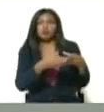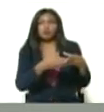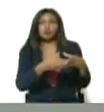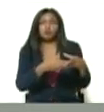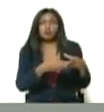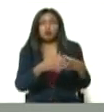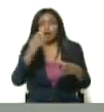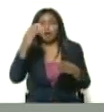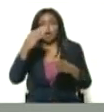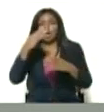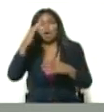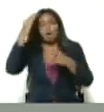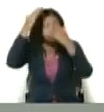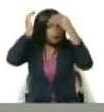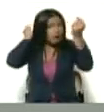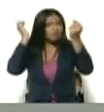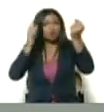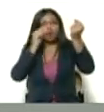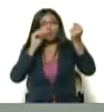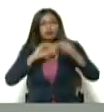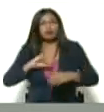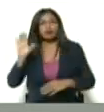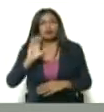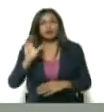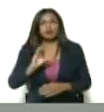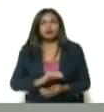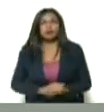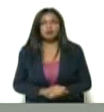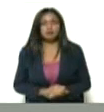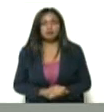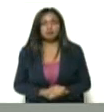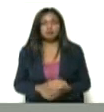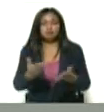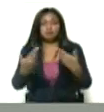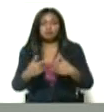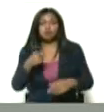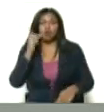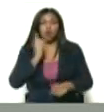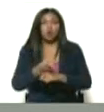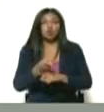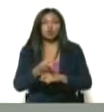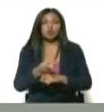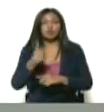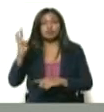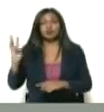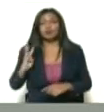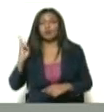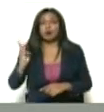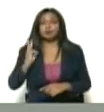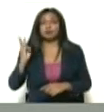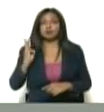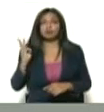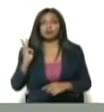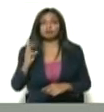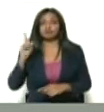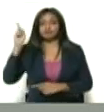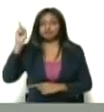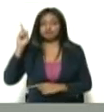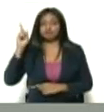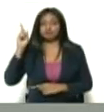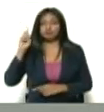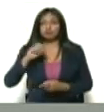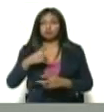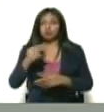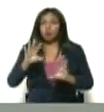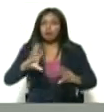embajador de la Organización Panamericana de la Salud en Caracas de que había recibido la orden desde Washington, desde su oficina matriz, de que